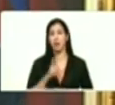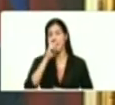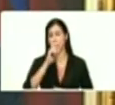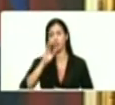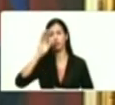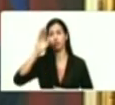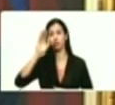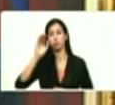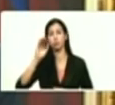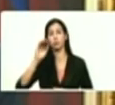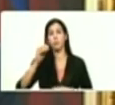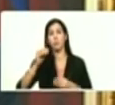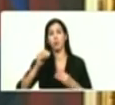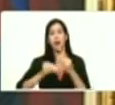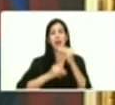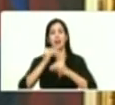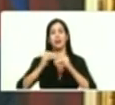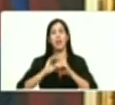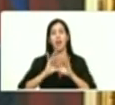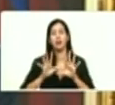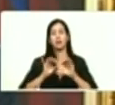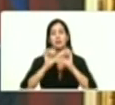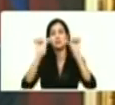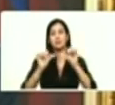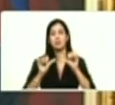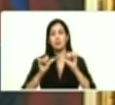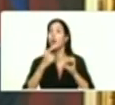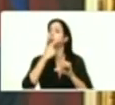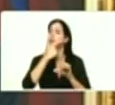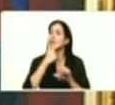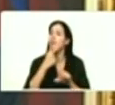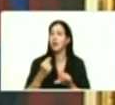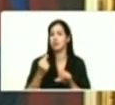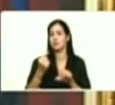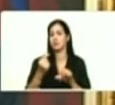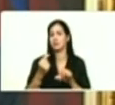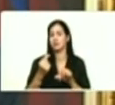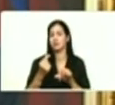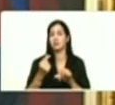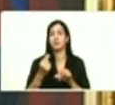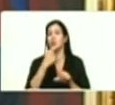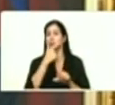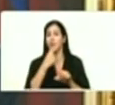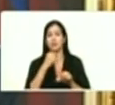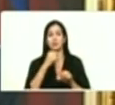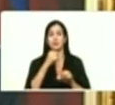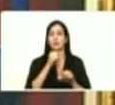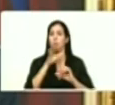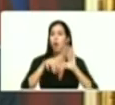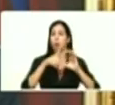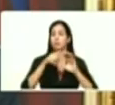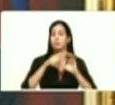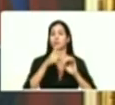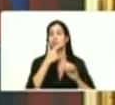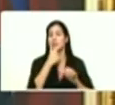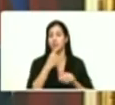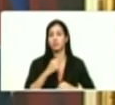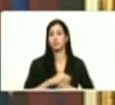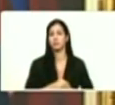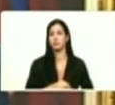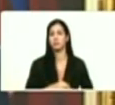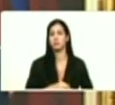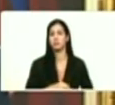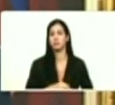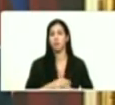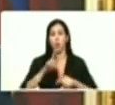un sistema que garantice el acceso a los derivados de los hidrocarburos a